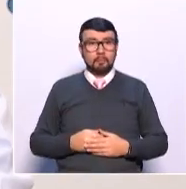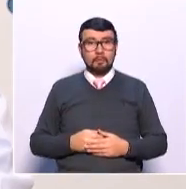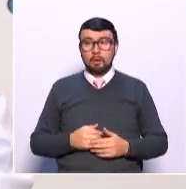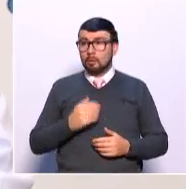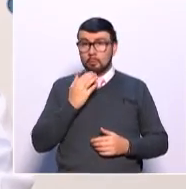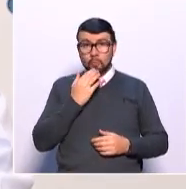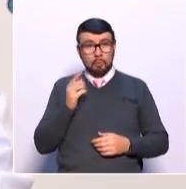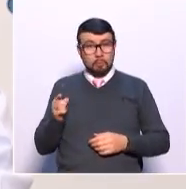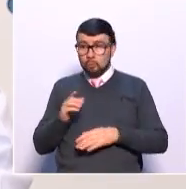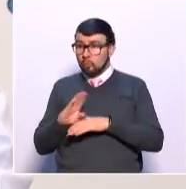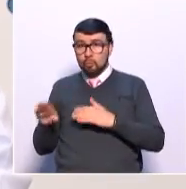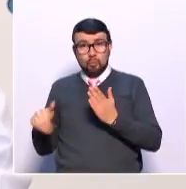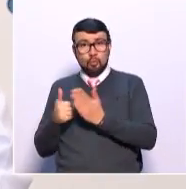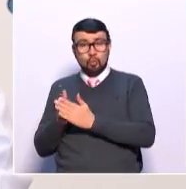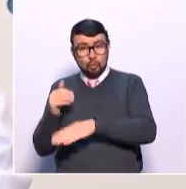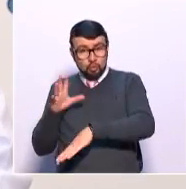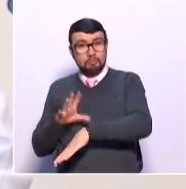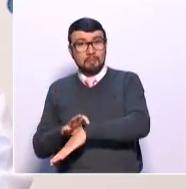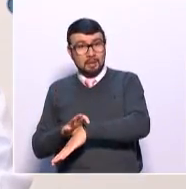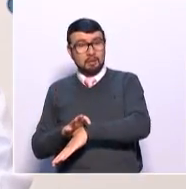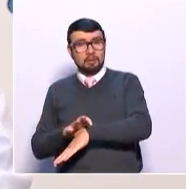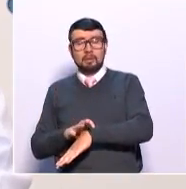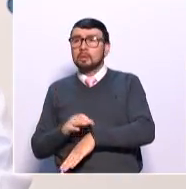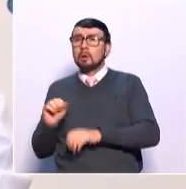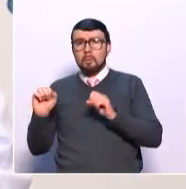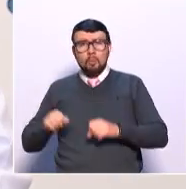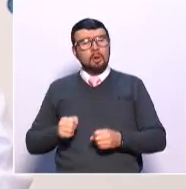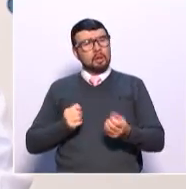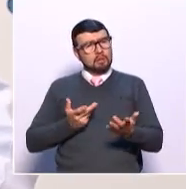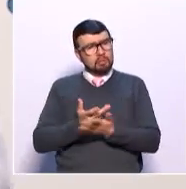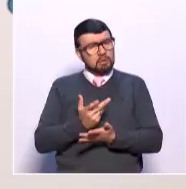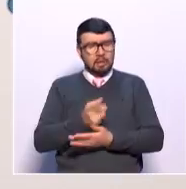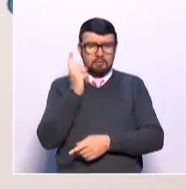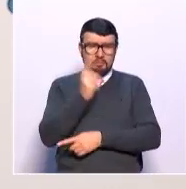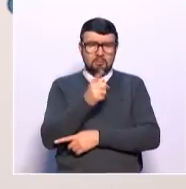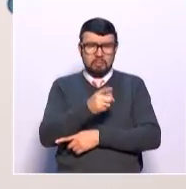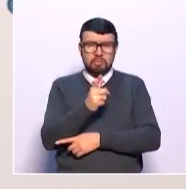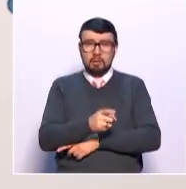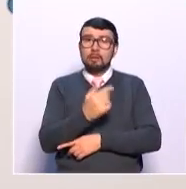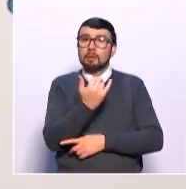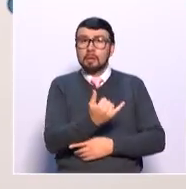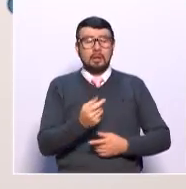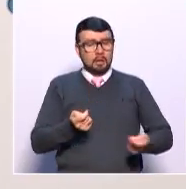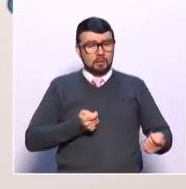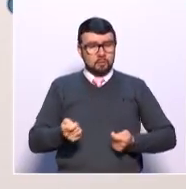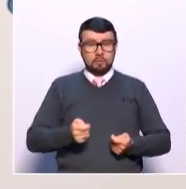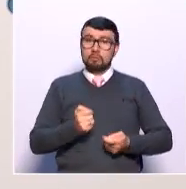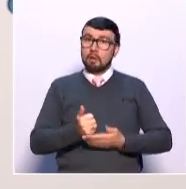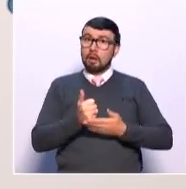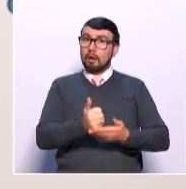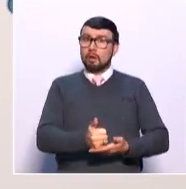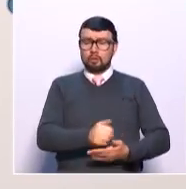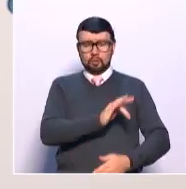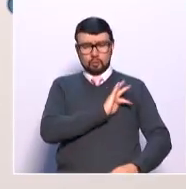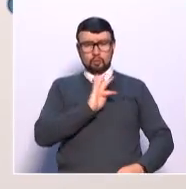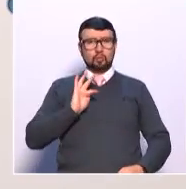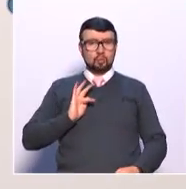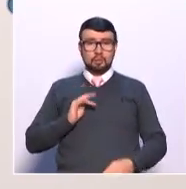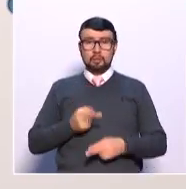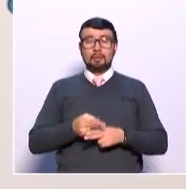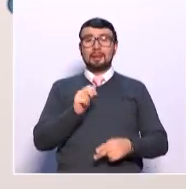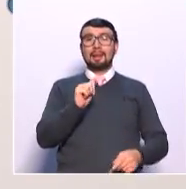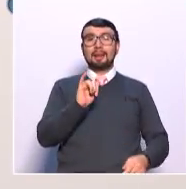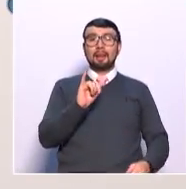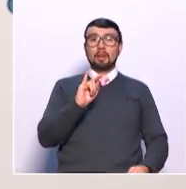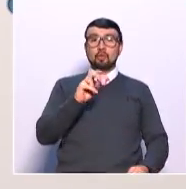los médicos tuvieran la oportunidad de entender el efecto terapéutico que tiene el ayuno